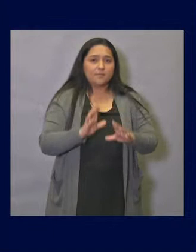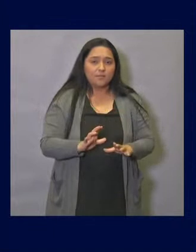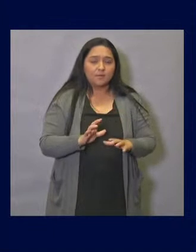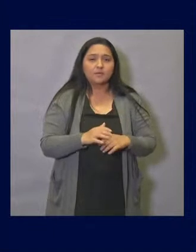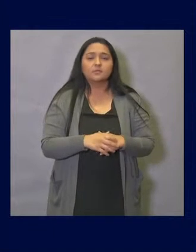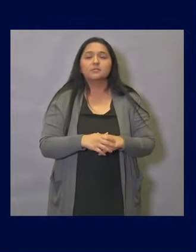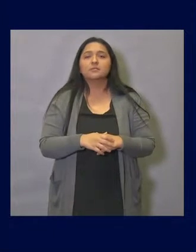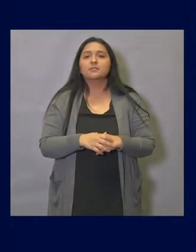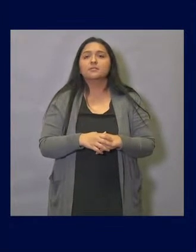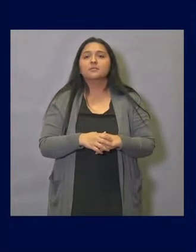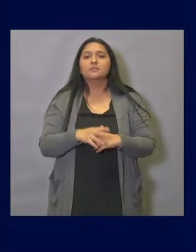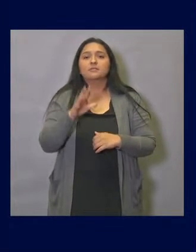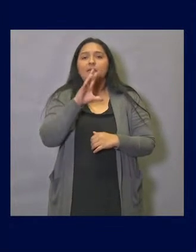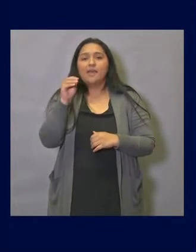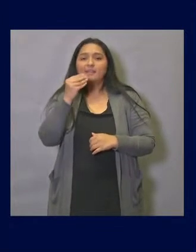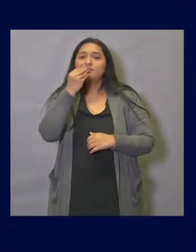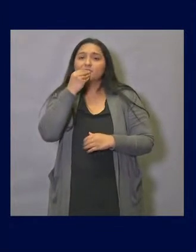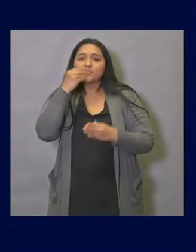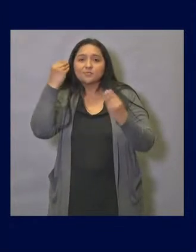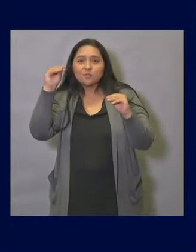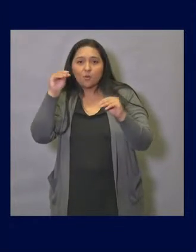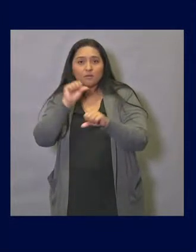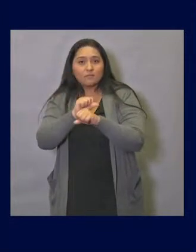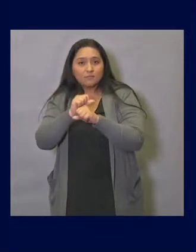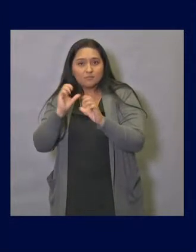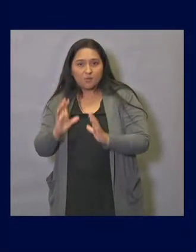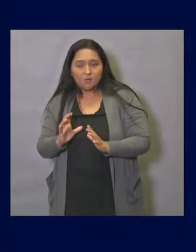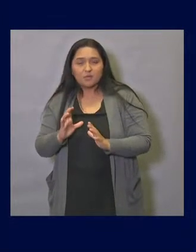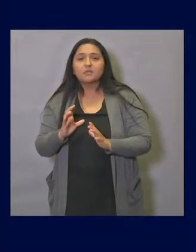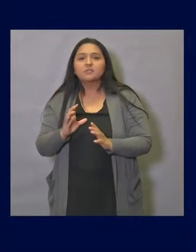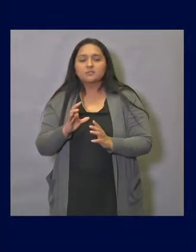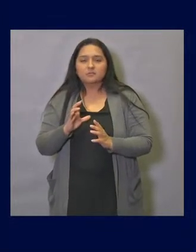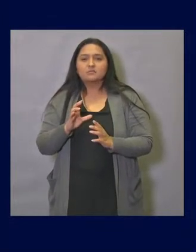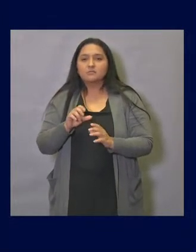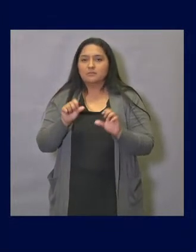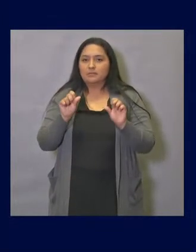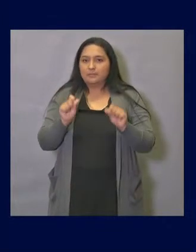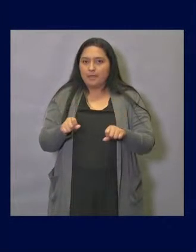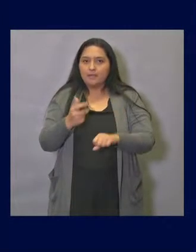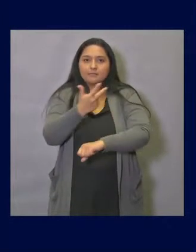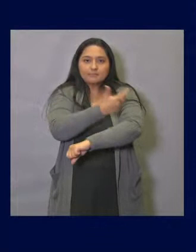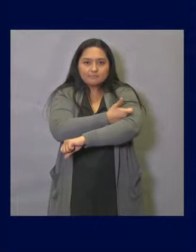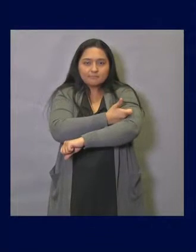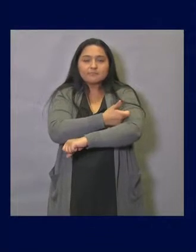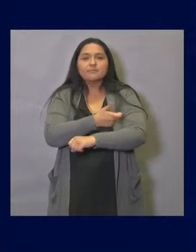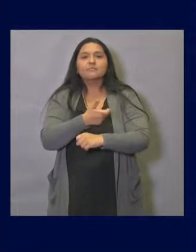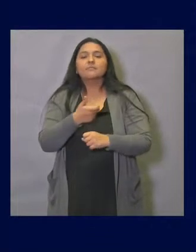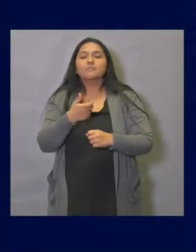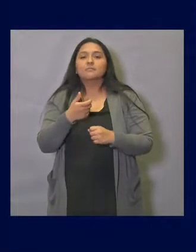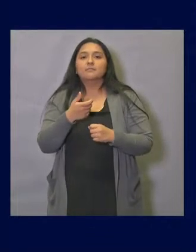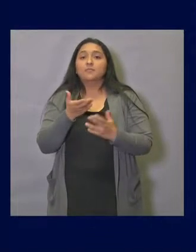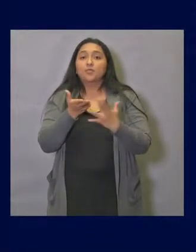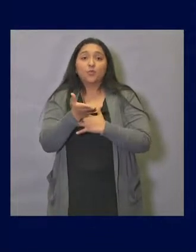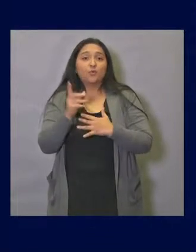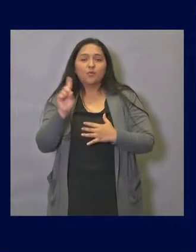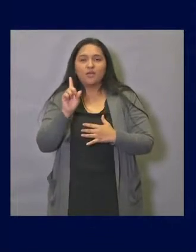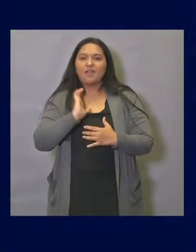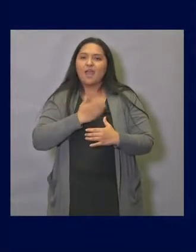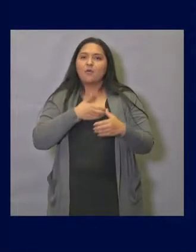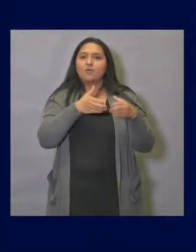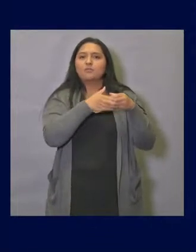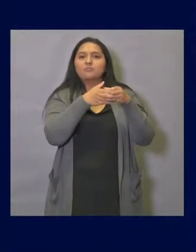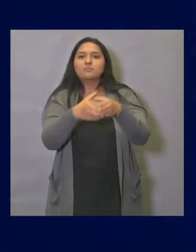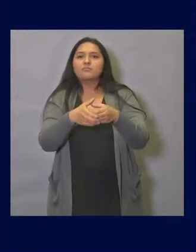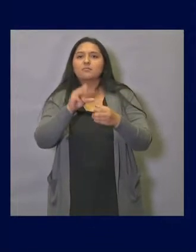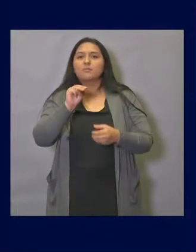los trabajadores de supermercados serán vacunados a través de clínicas móviles de vacunación en